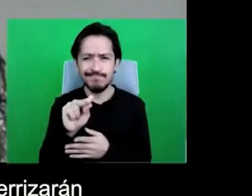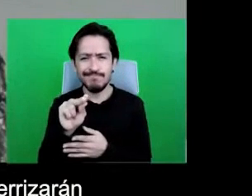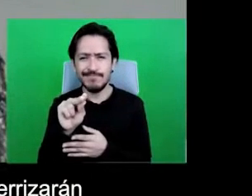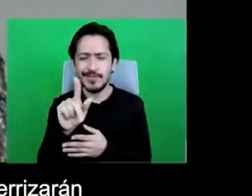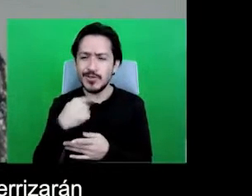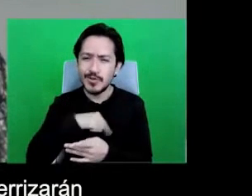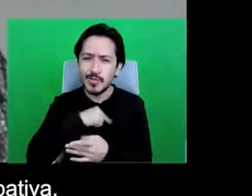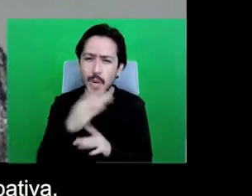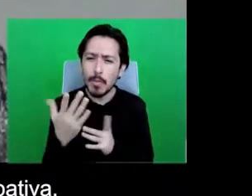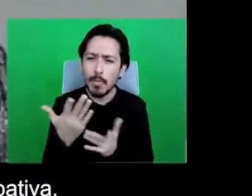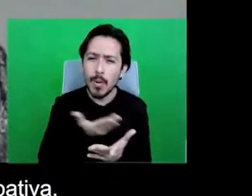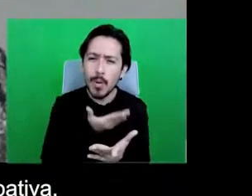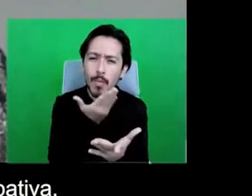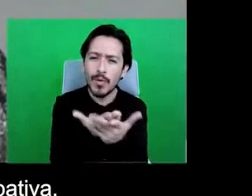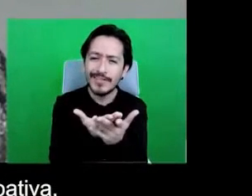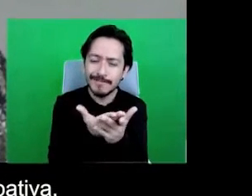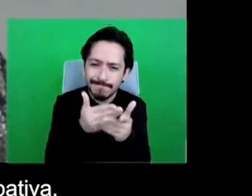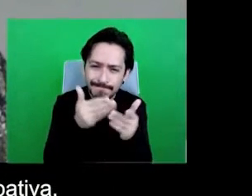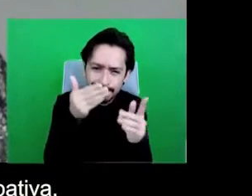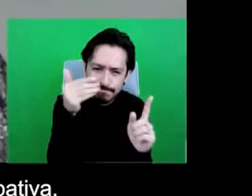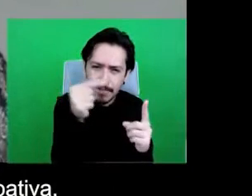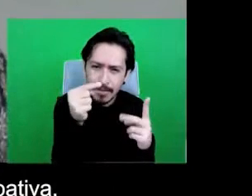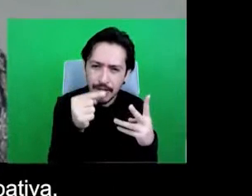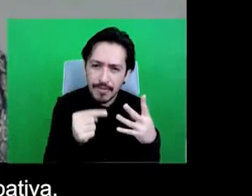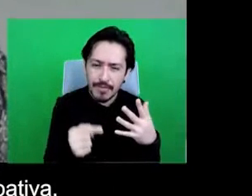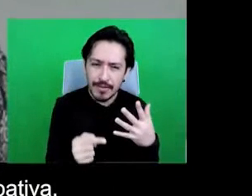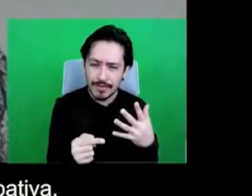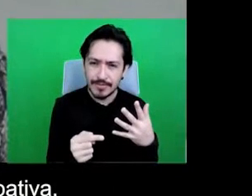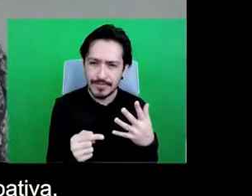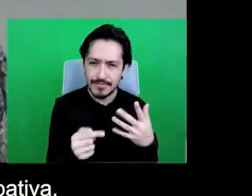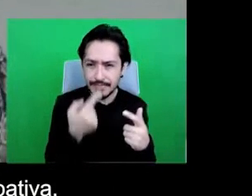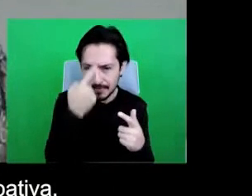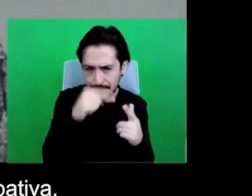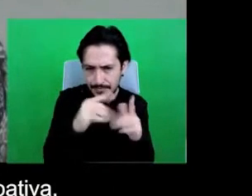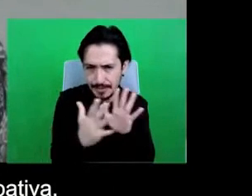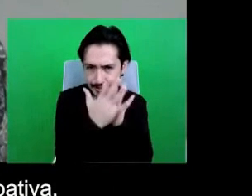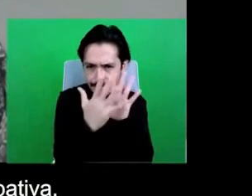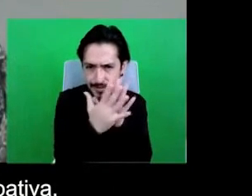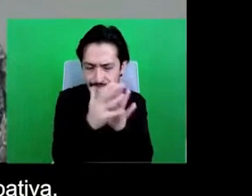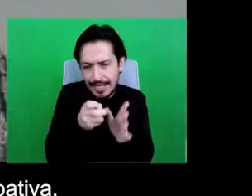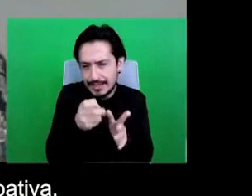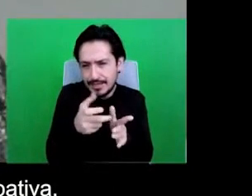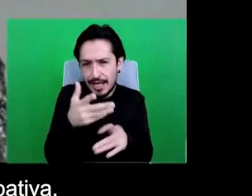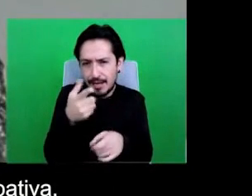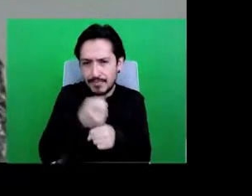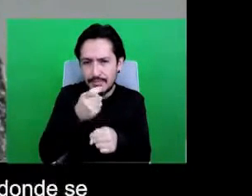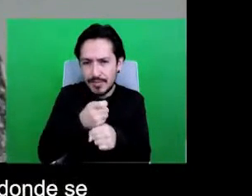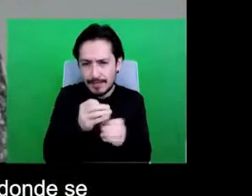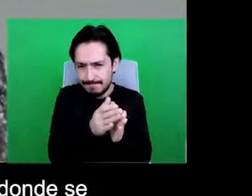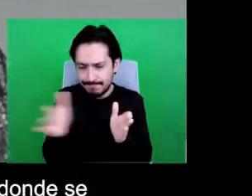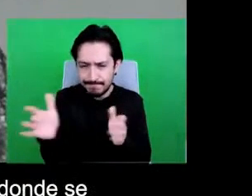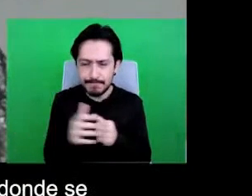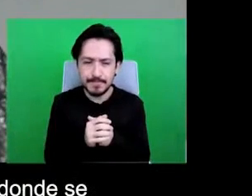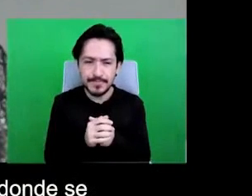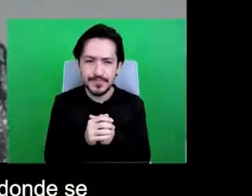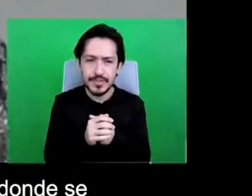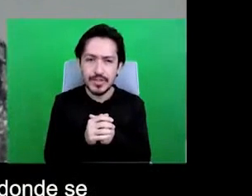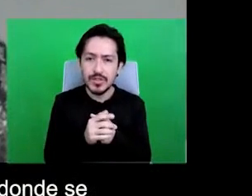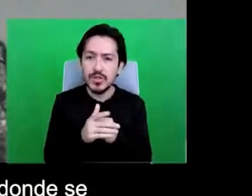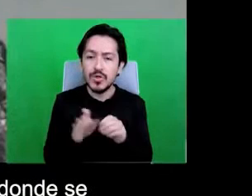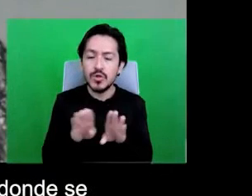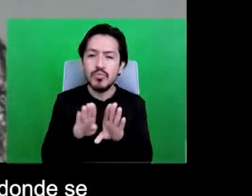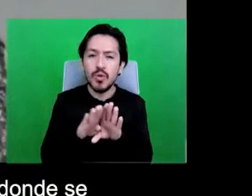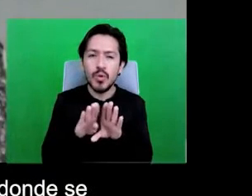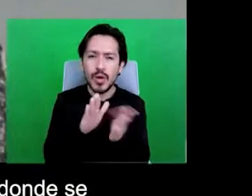y propuestas concretas para volver a tallarear de forma abierta y participativa como lo fue esta primera etapa. No es un